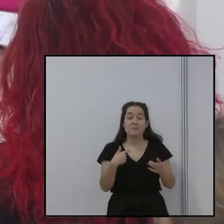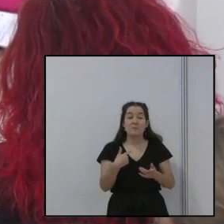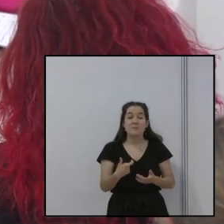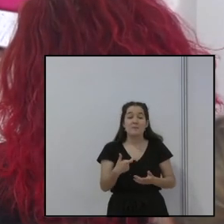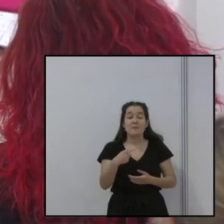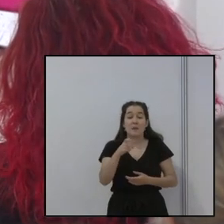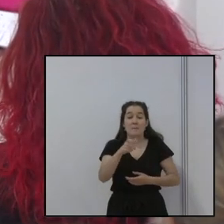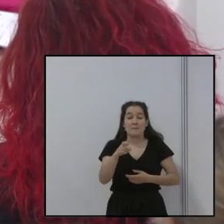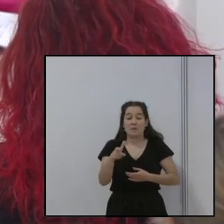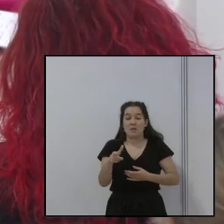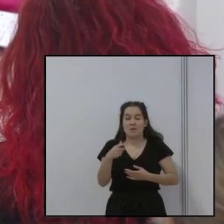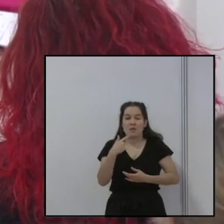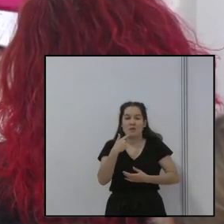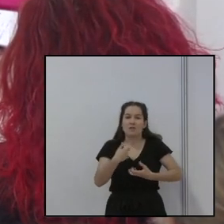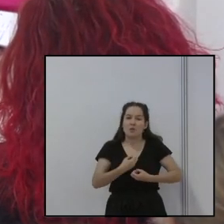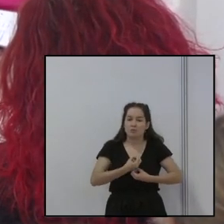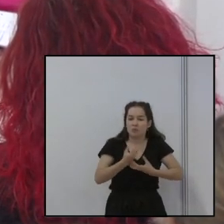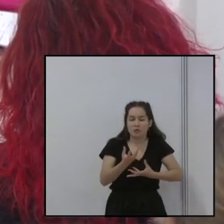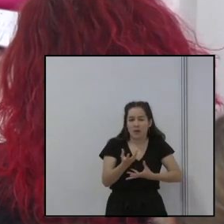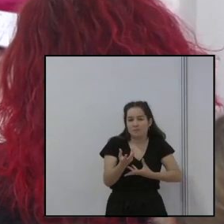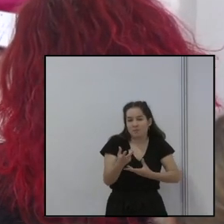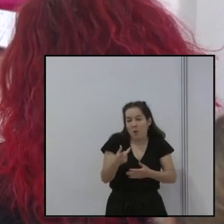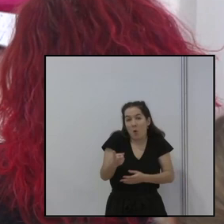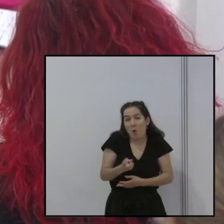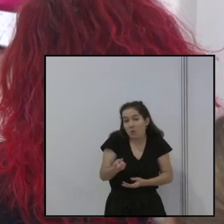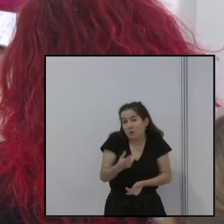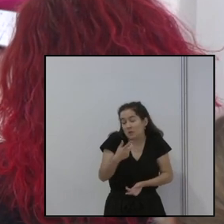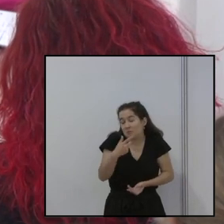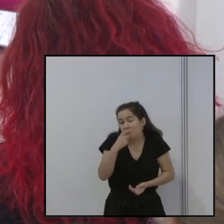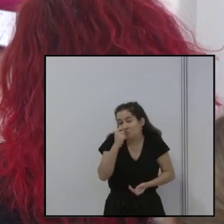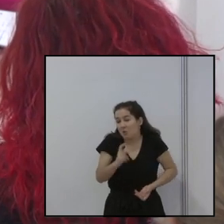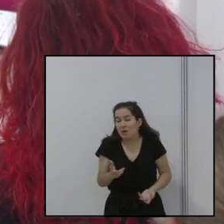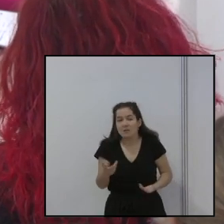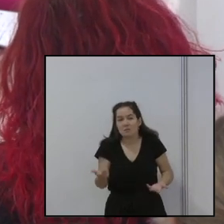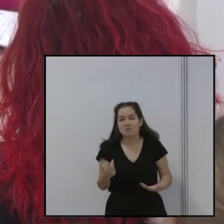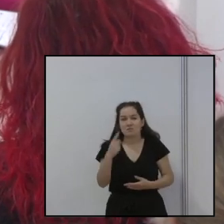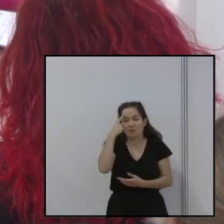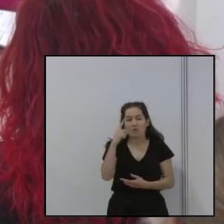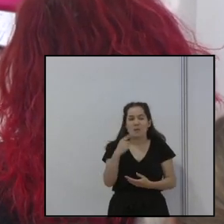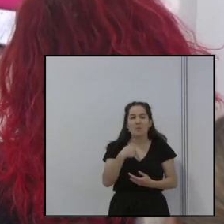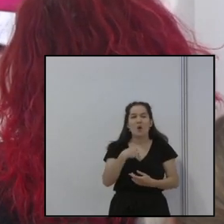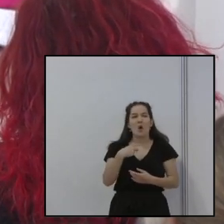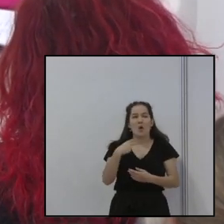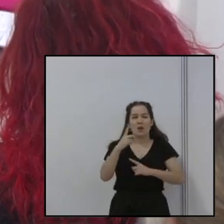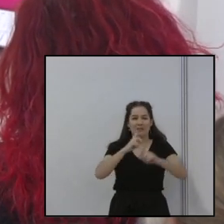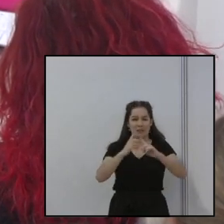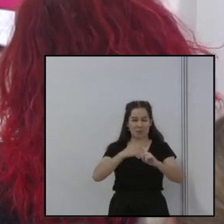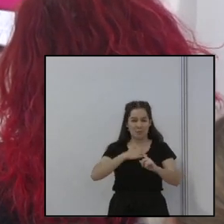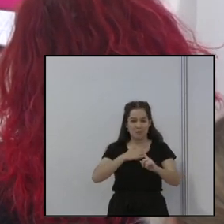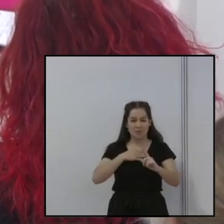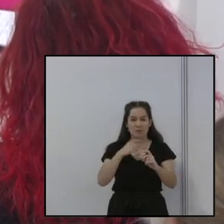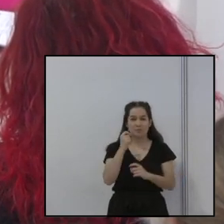esto que voy a decir no le sirve de nada. Pero a mi tipo de trastornos mentales, ¿verdad? Y tal, me di cuenta que lo que hay que